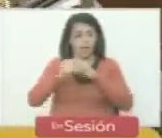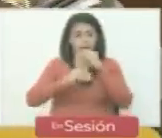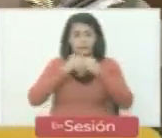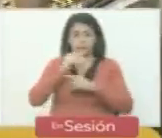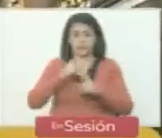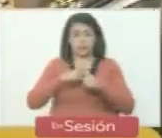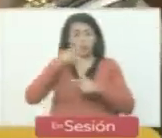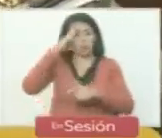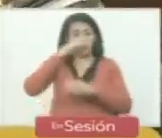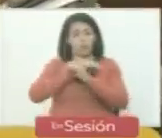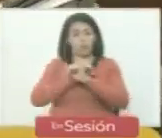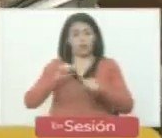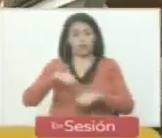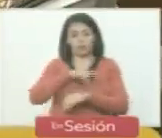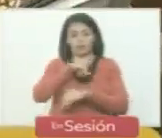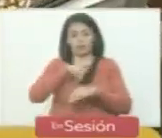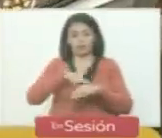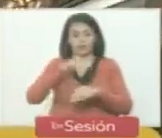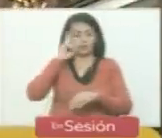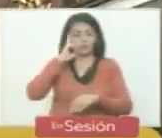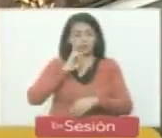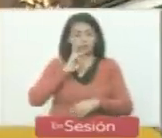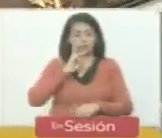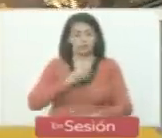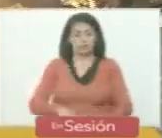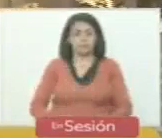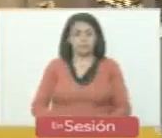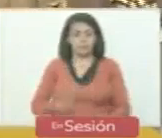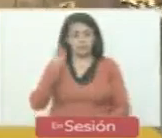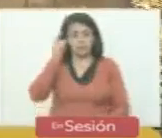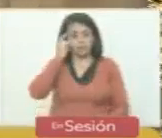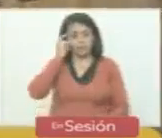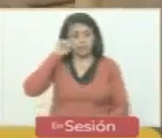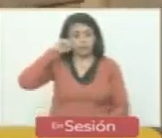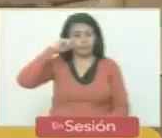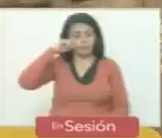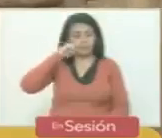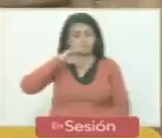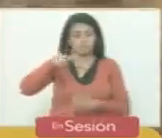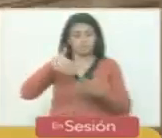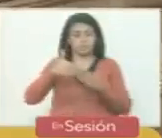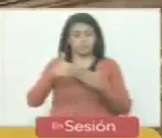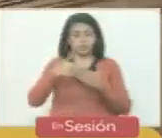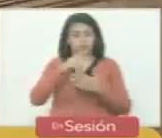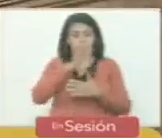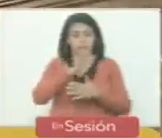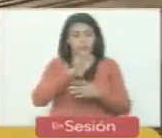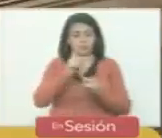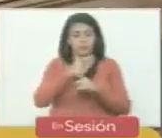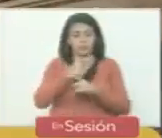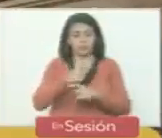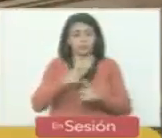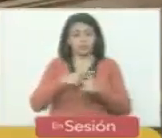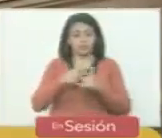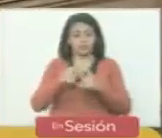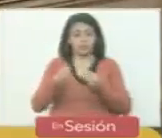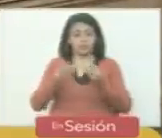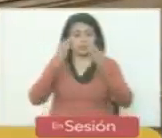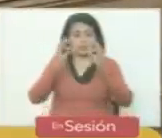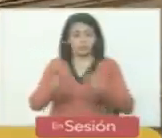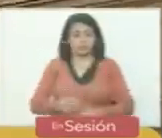de la Guardia Nacional Bolivariana, fecha que se conmemora todos los 4 de agosto y que fue